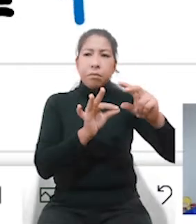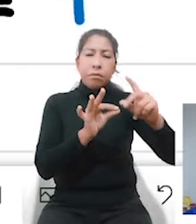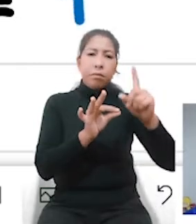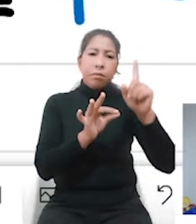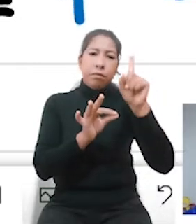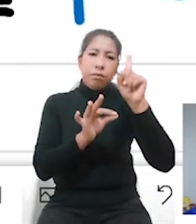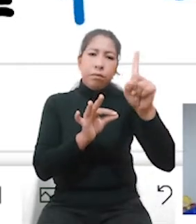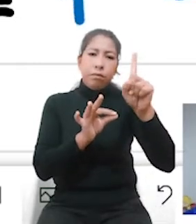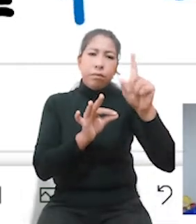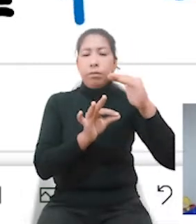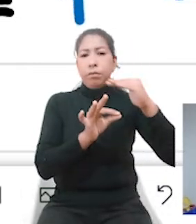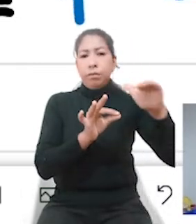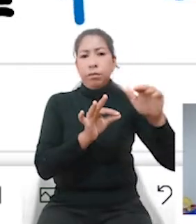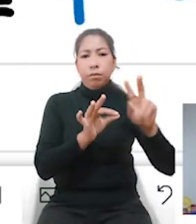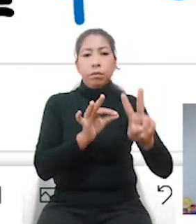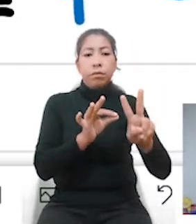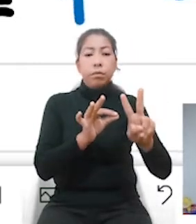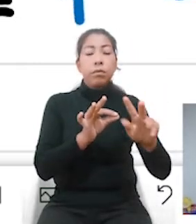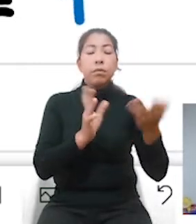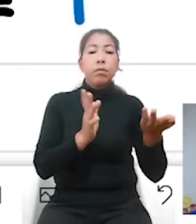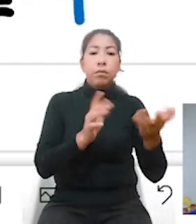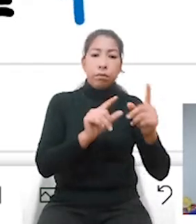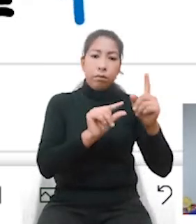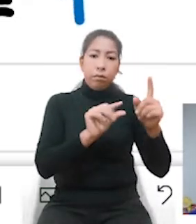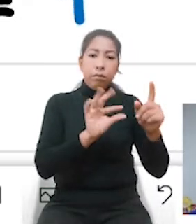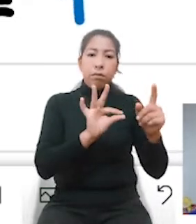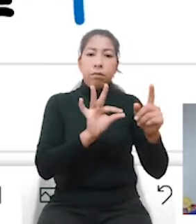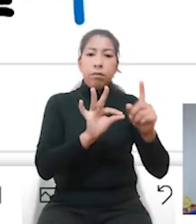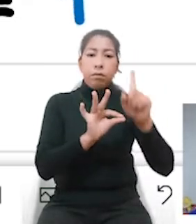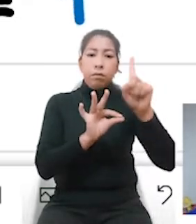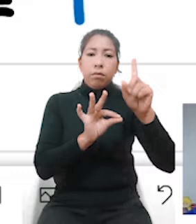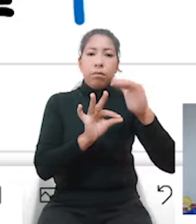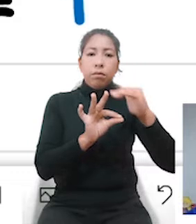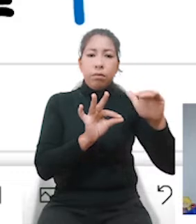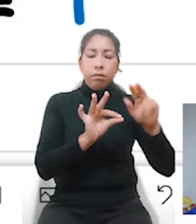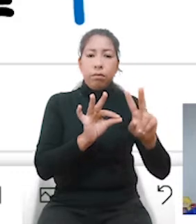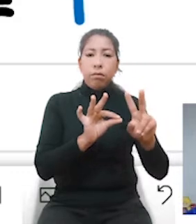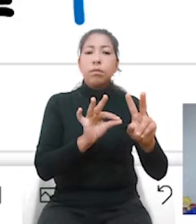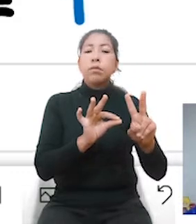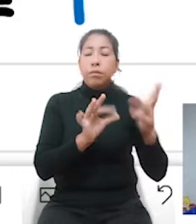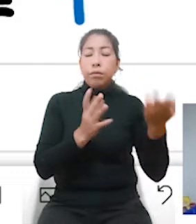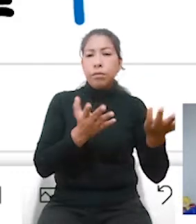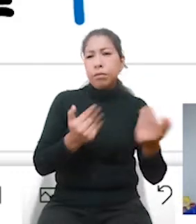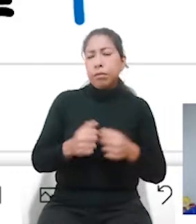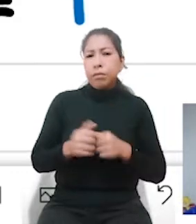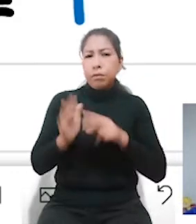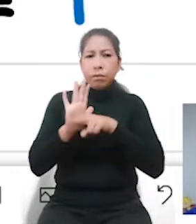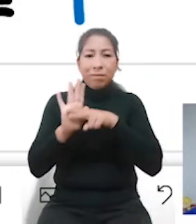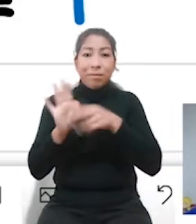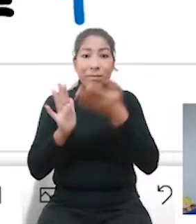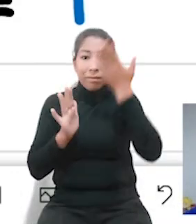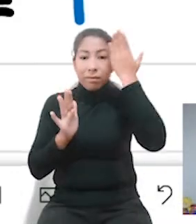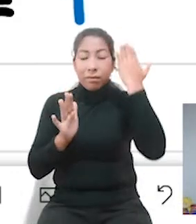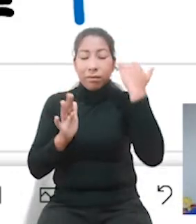al exponente, que sería la simplificación de 5 décimos, o sea, 1/2. En el